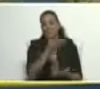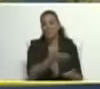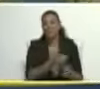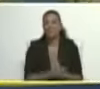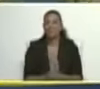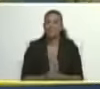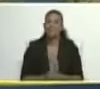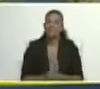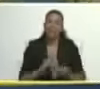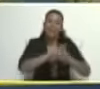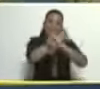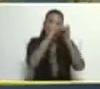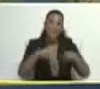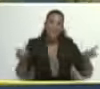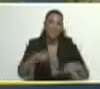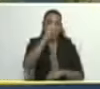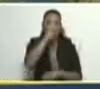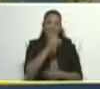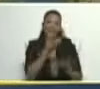you. Aplauso.